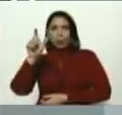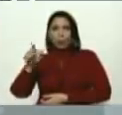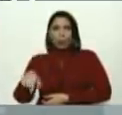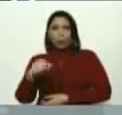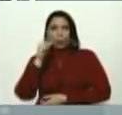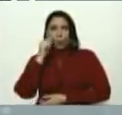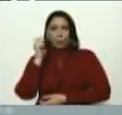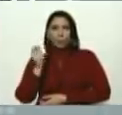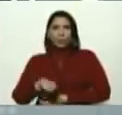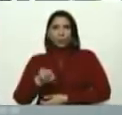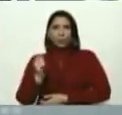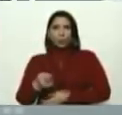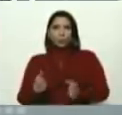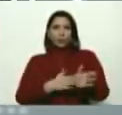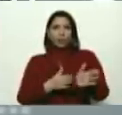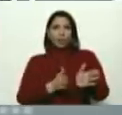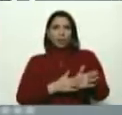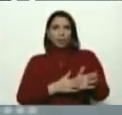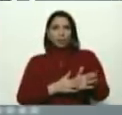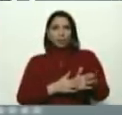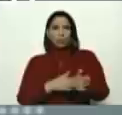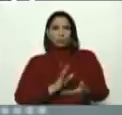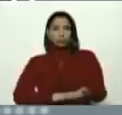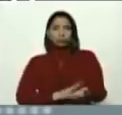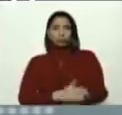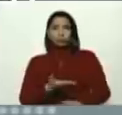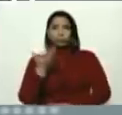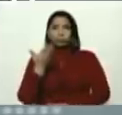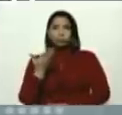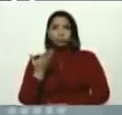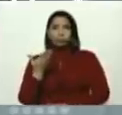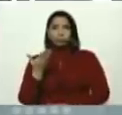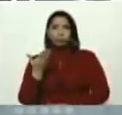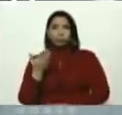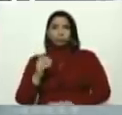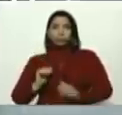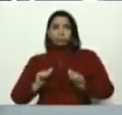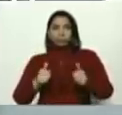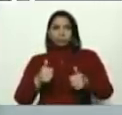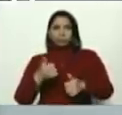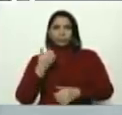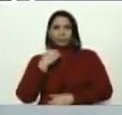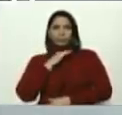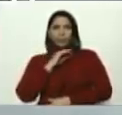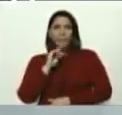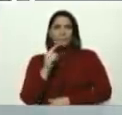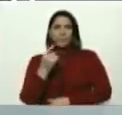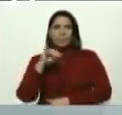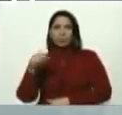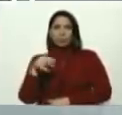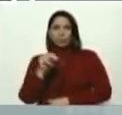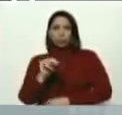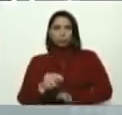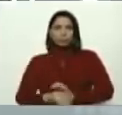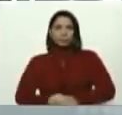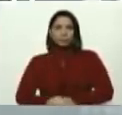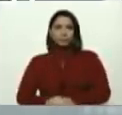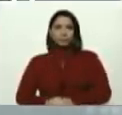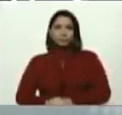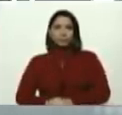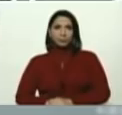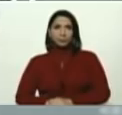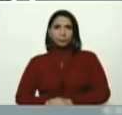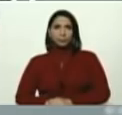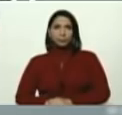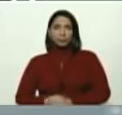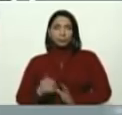jubilado, hipertenso. Bueno, inició sus síntomas el 1 de junio, presidente.